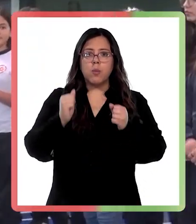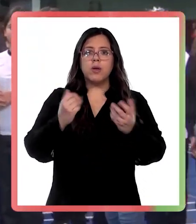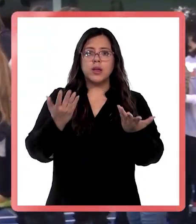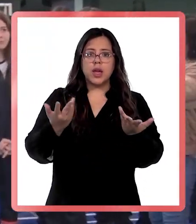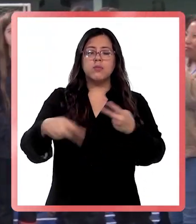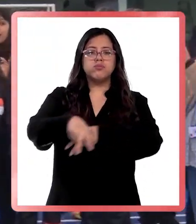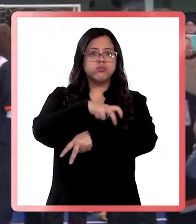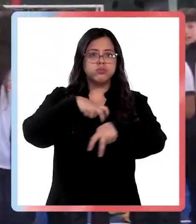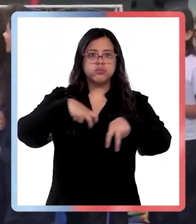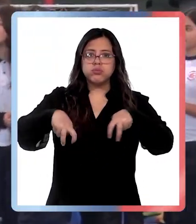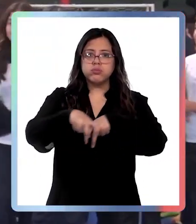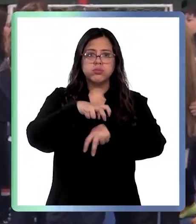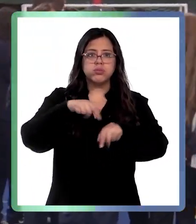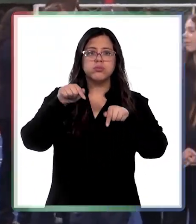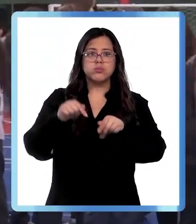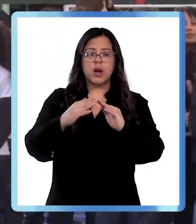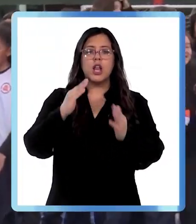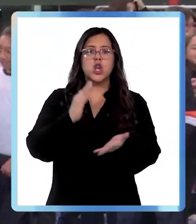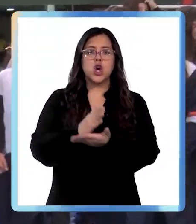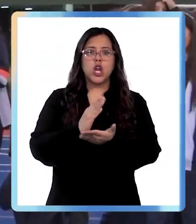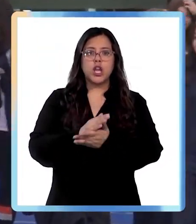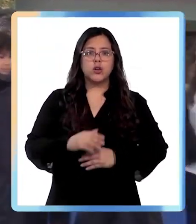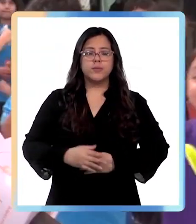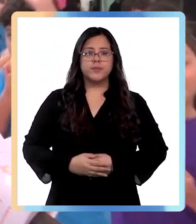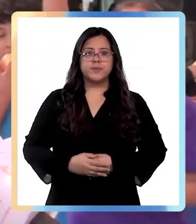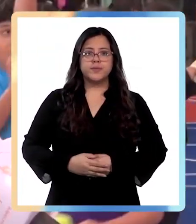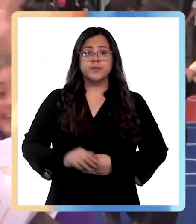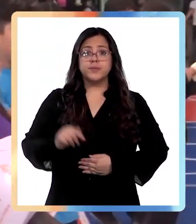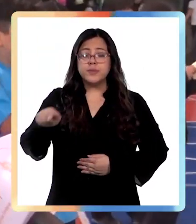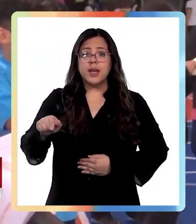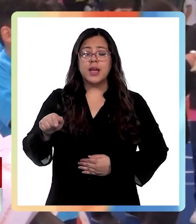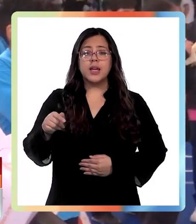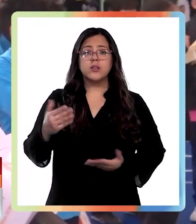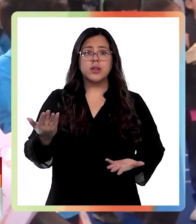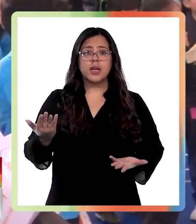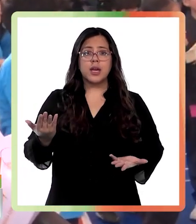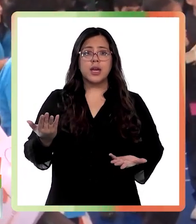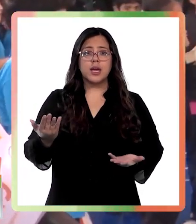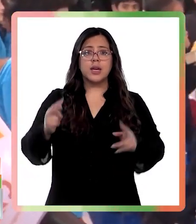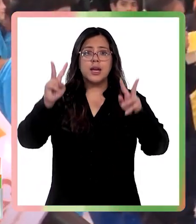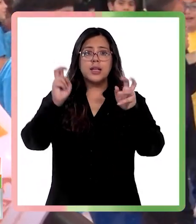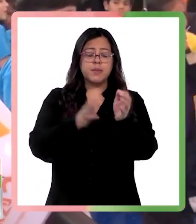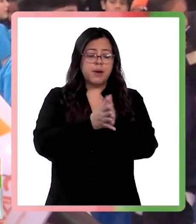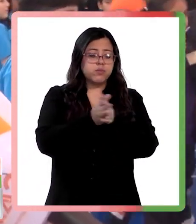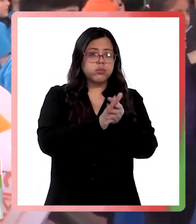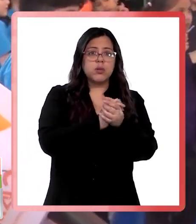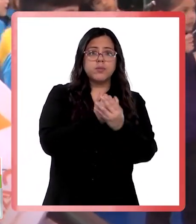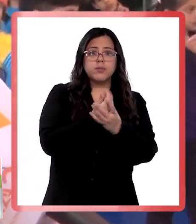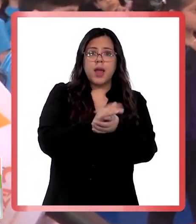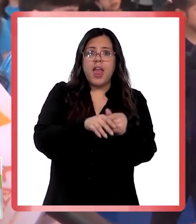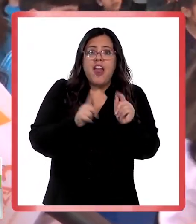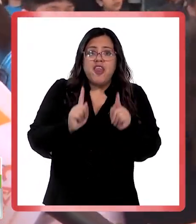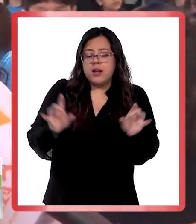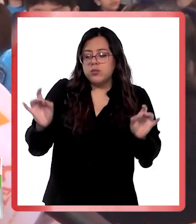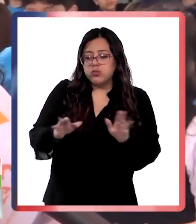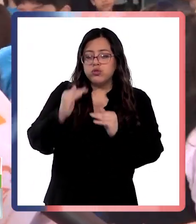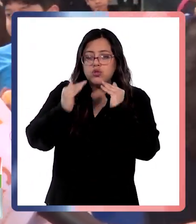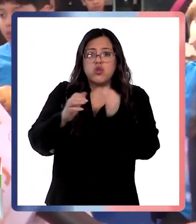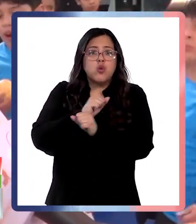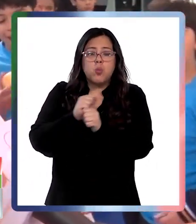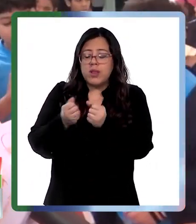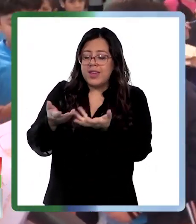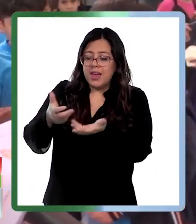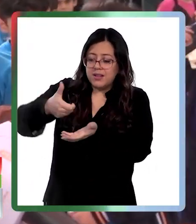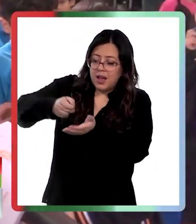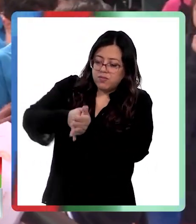se desenvuelvan en espacios educativos de bienestar. El lavado de manos frecuente o uso de alcohol gel en caso que no se pudieran lavar